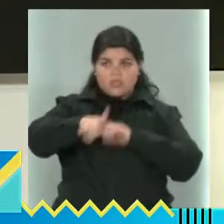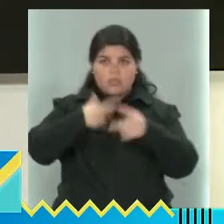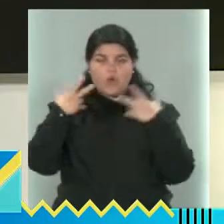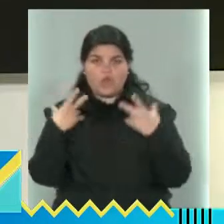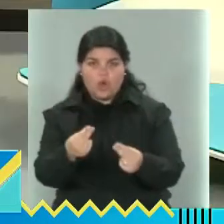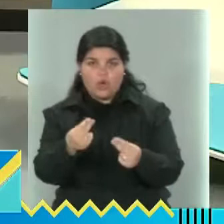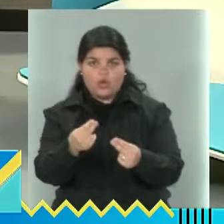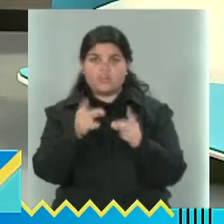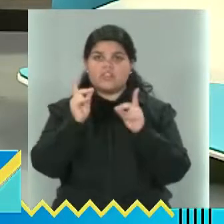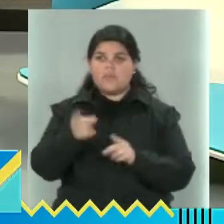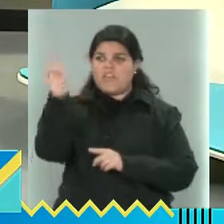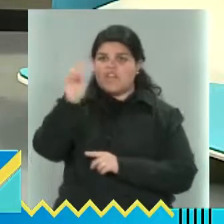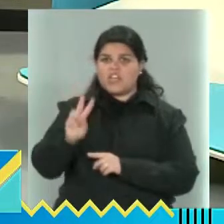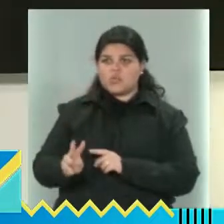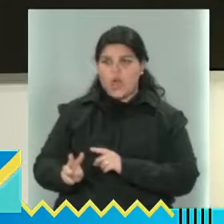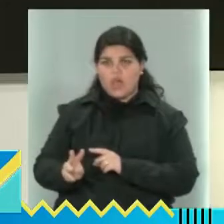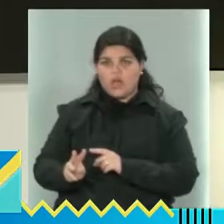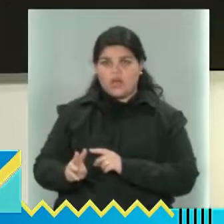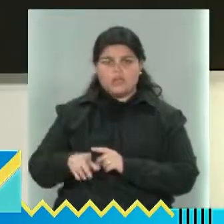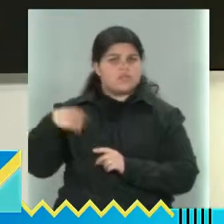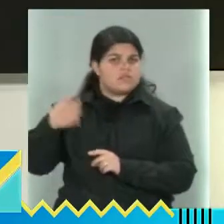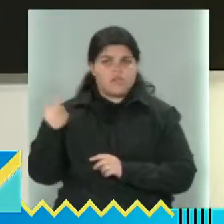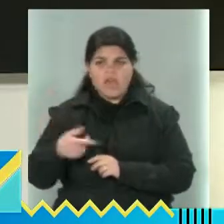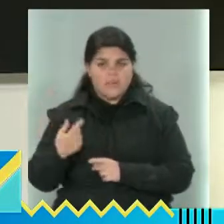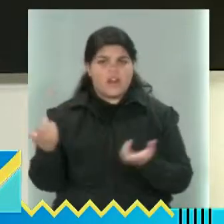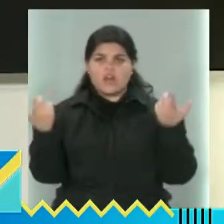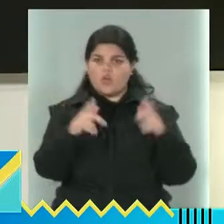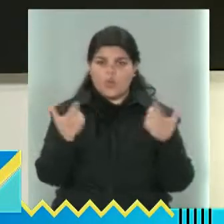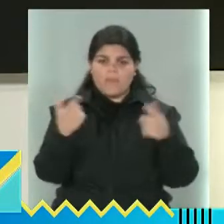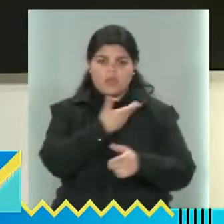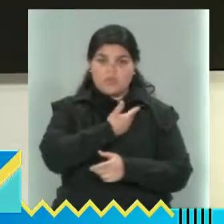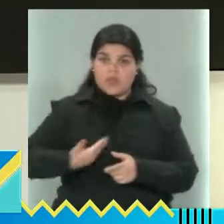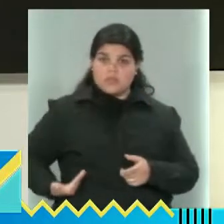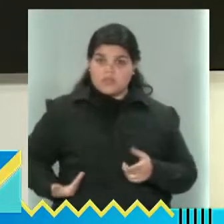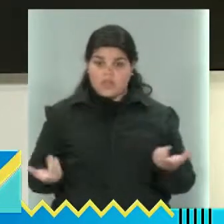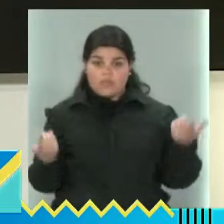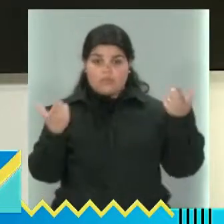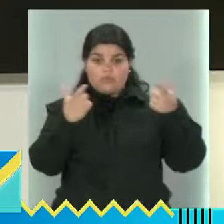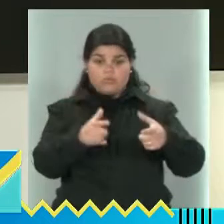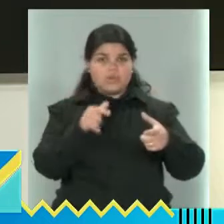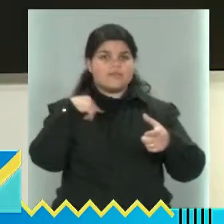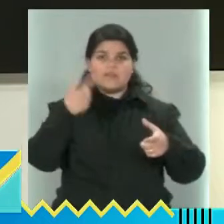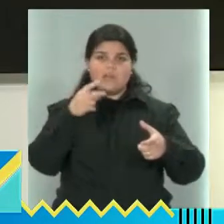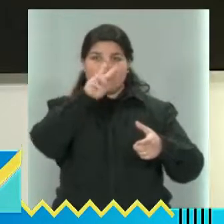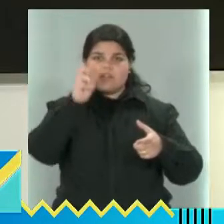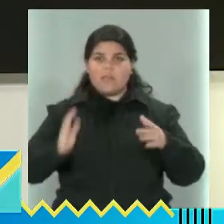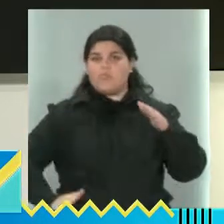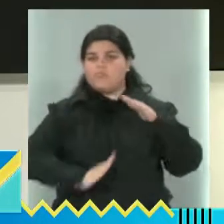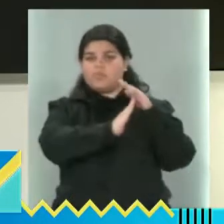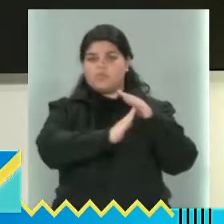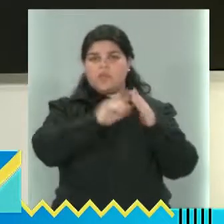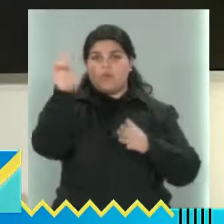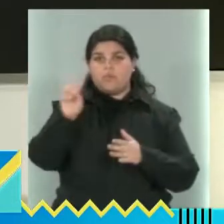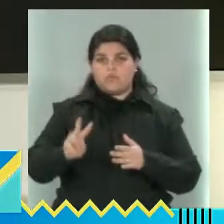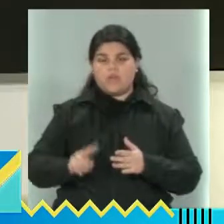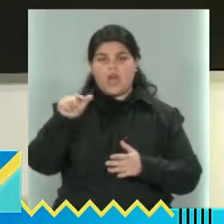que siempre está en la agenda de las reuniones de los presidentes, de los mandatarios de los países del sur de